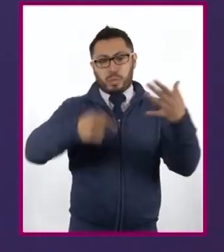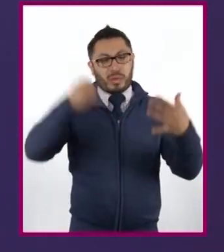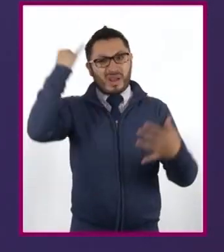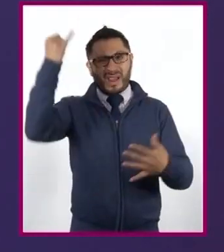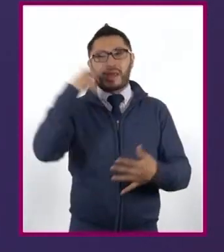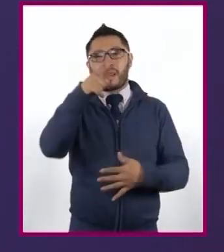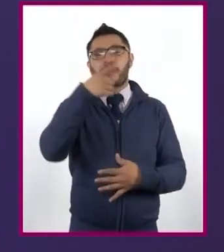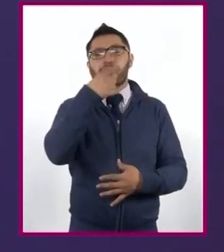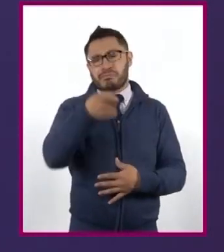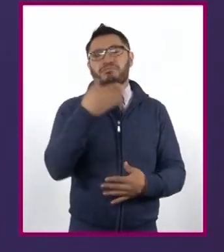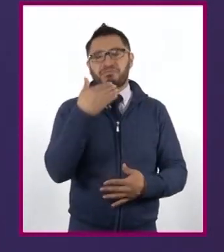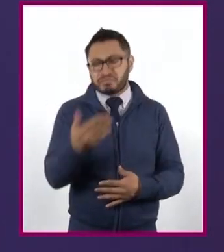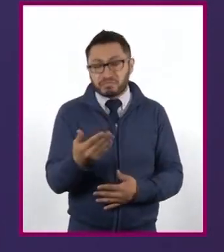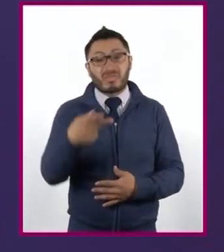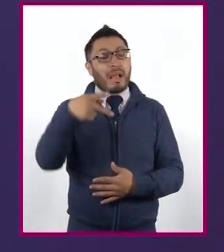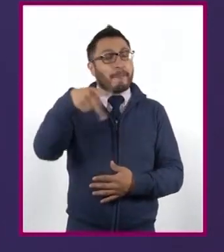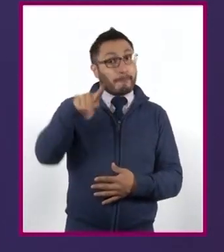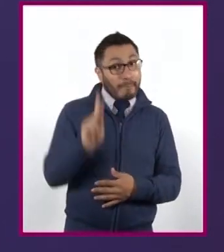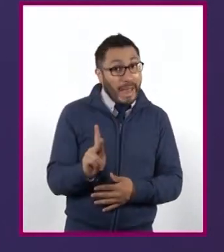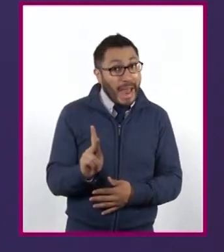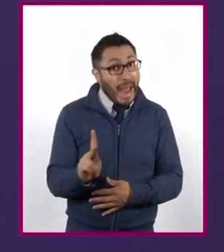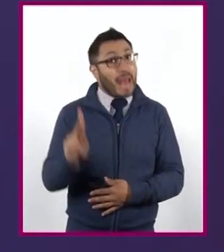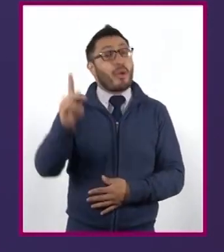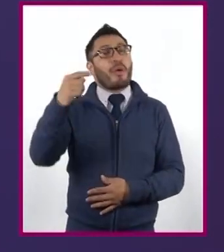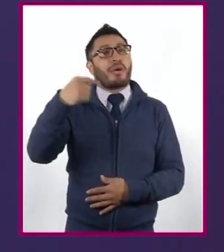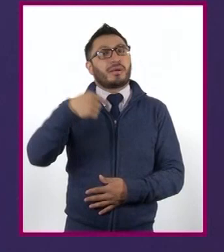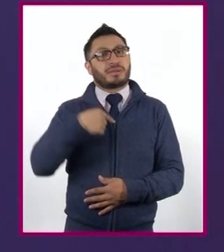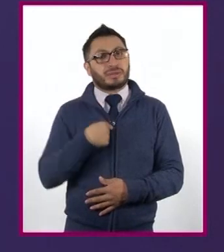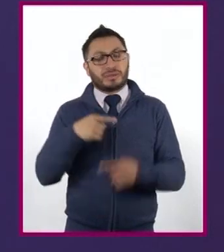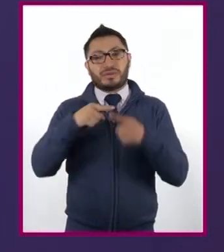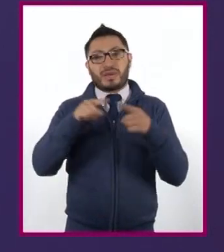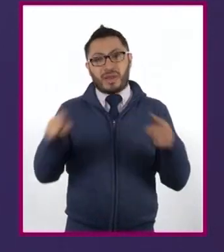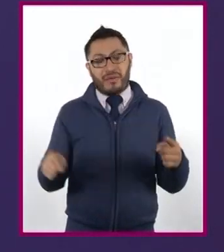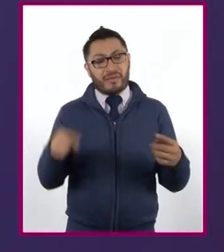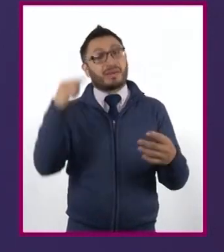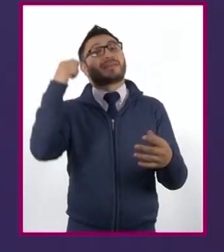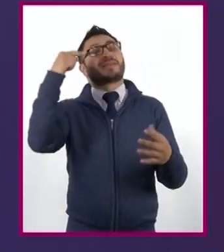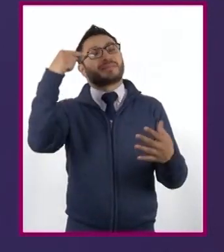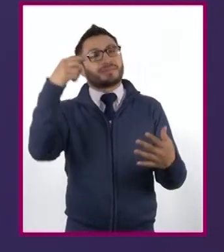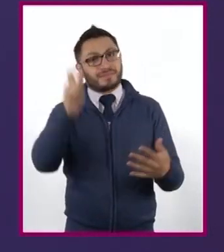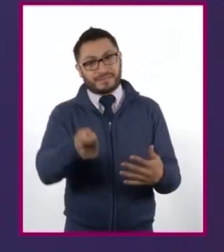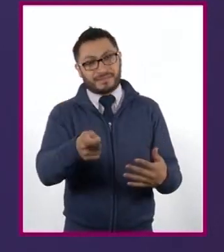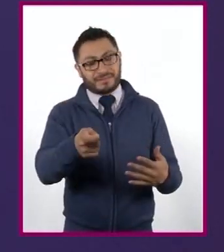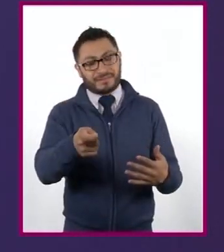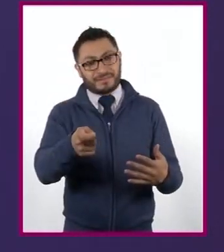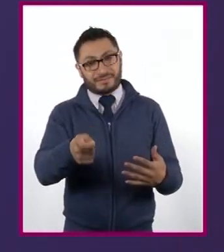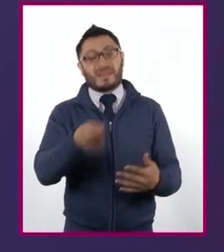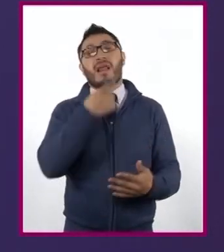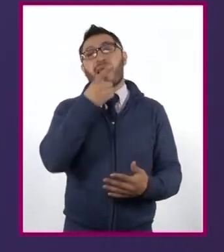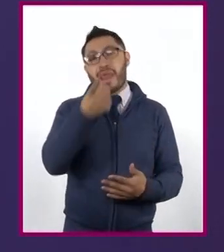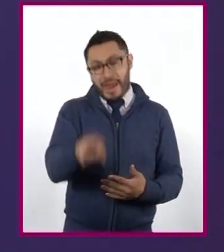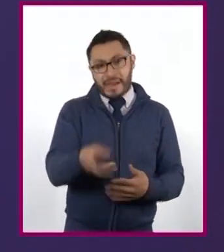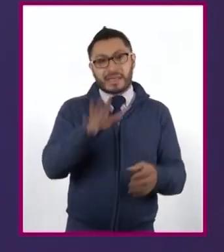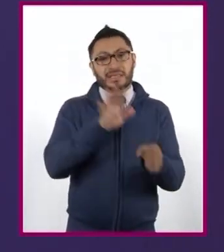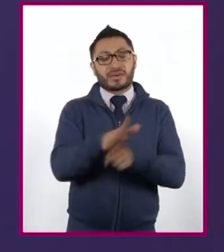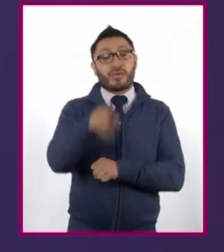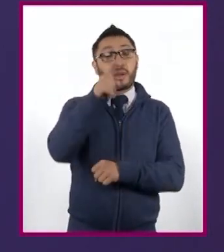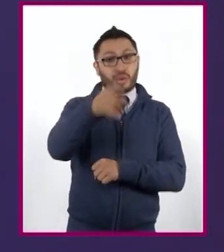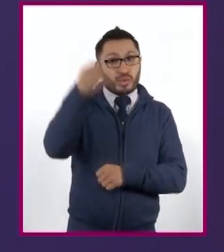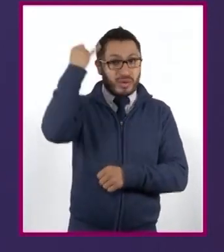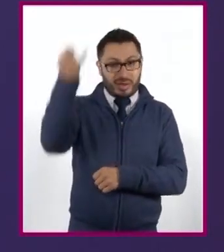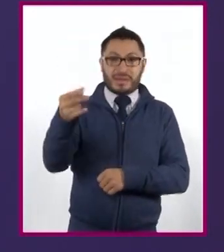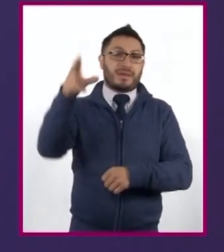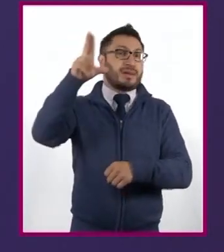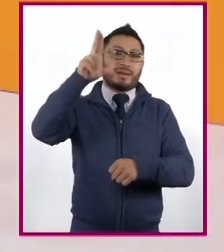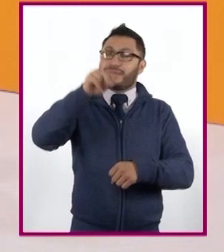de expresar, sin embargo discrepo en, y se mencionan la o las ideas en que